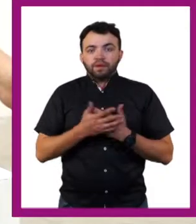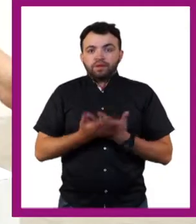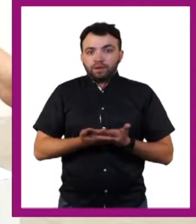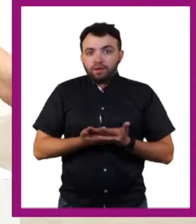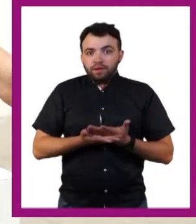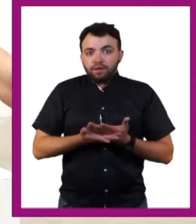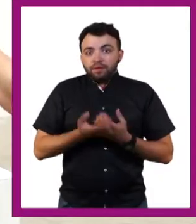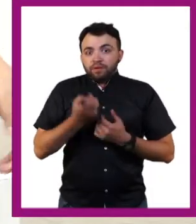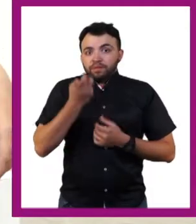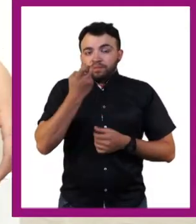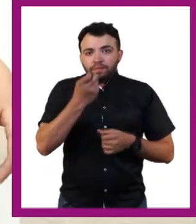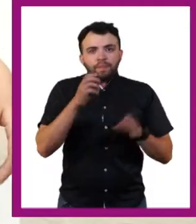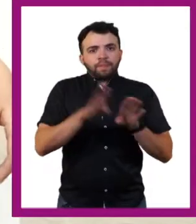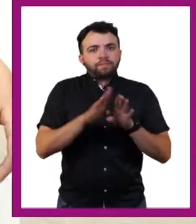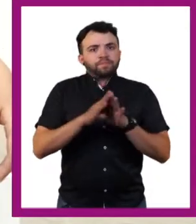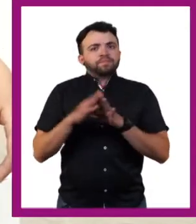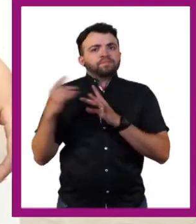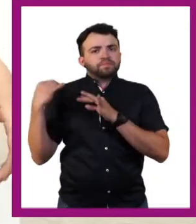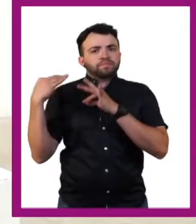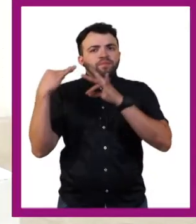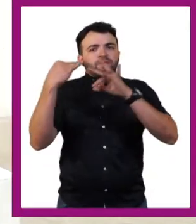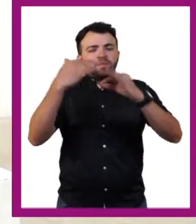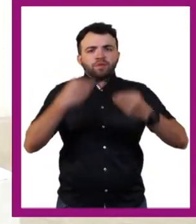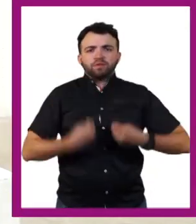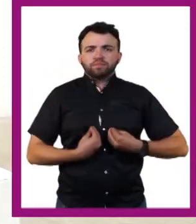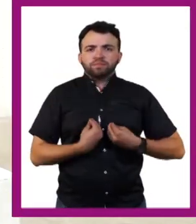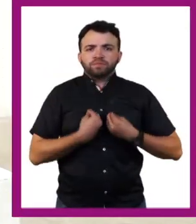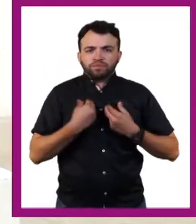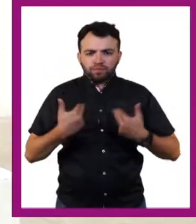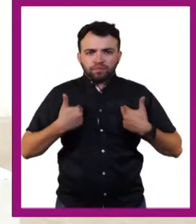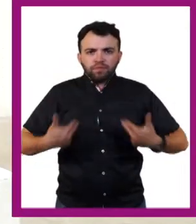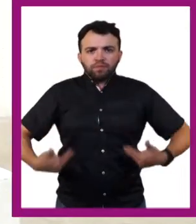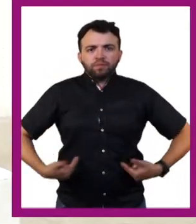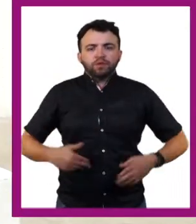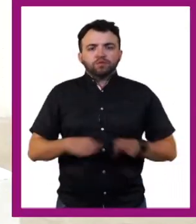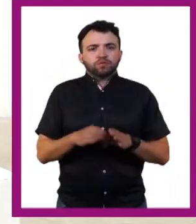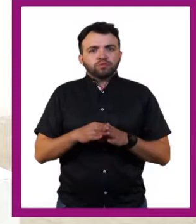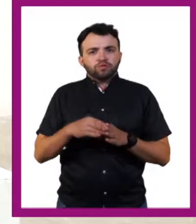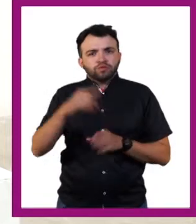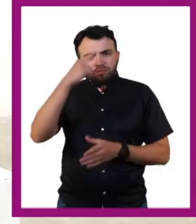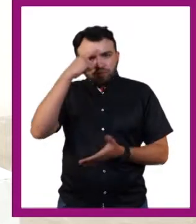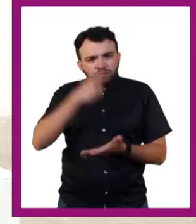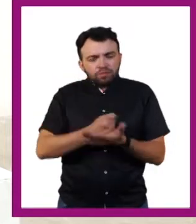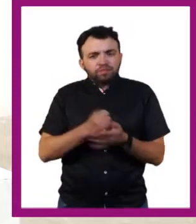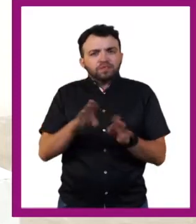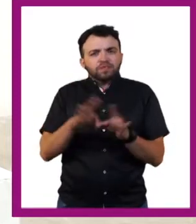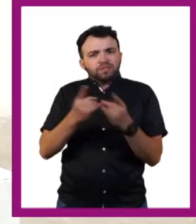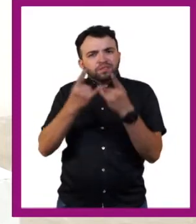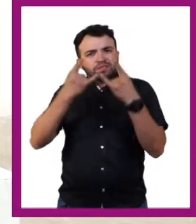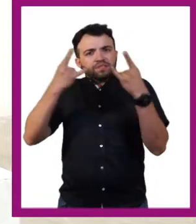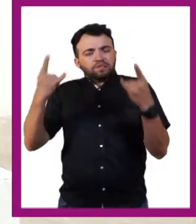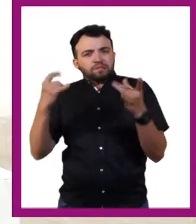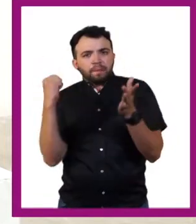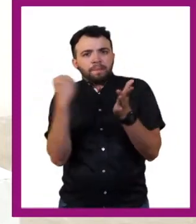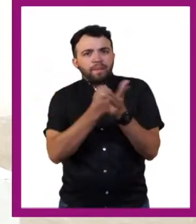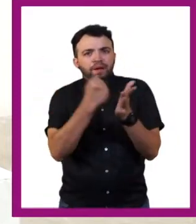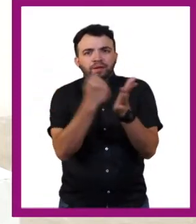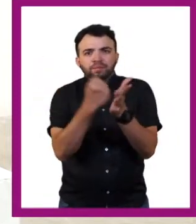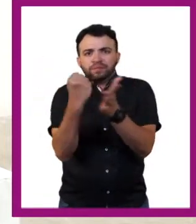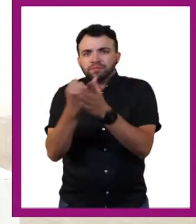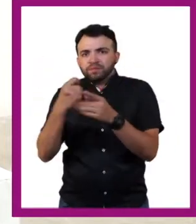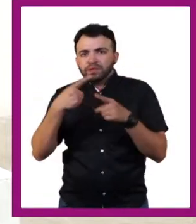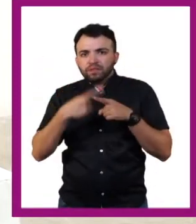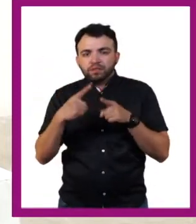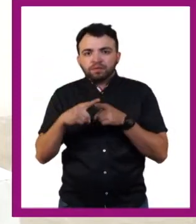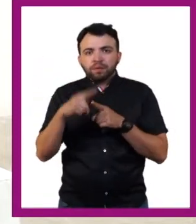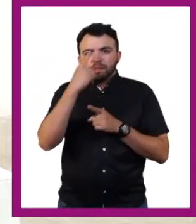Sin embargo, el sentido de trascendencia del ser humano lo ha llevado a buscar maneras de dejar huella de su vida a lo largo de la historia y de